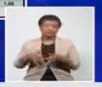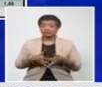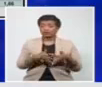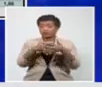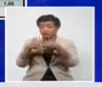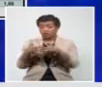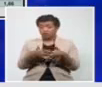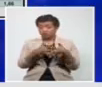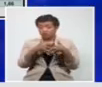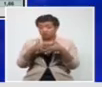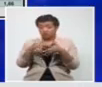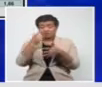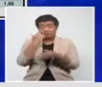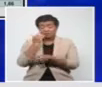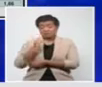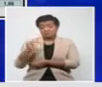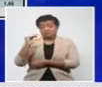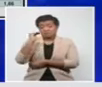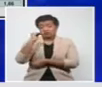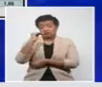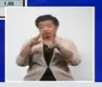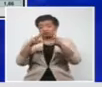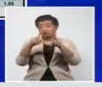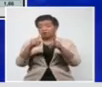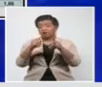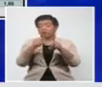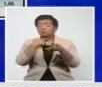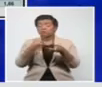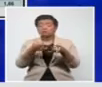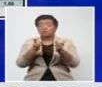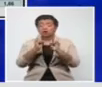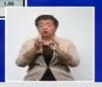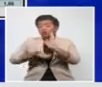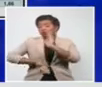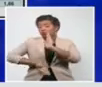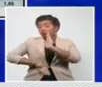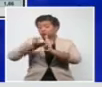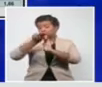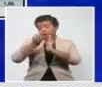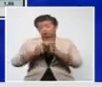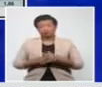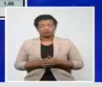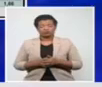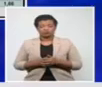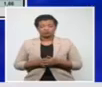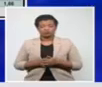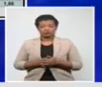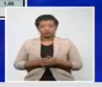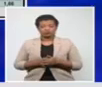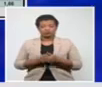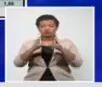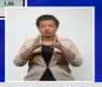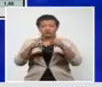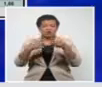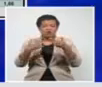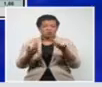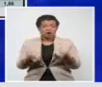número absoluto de fallecidos más alto del mundo. Estamos hablando de